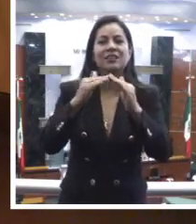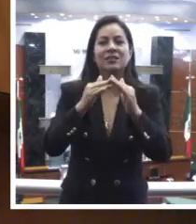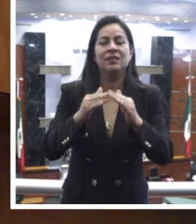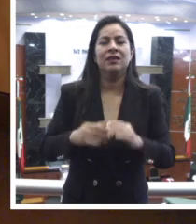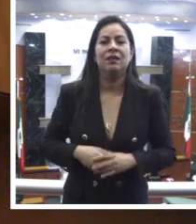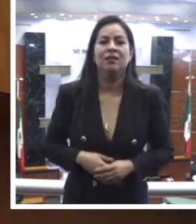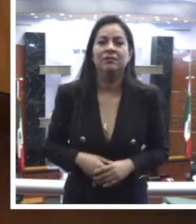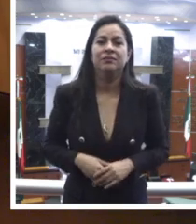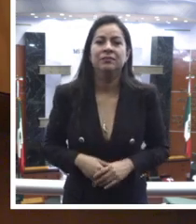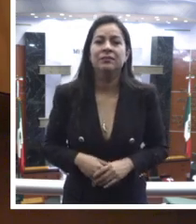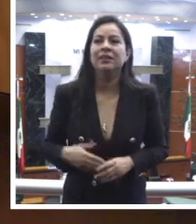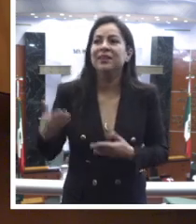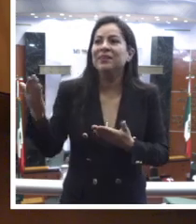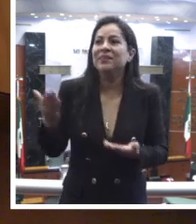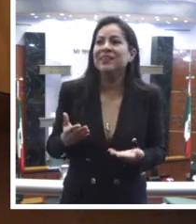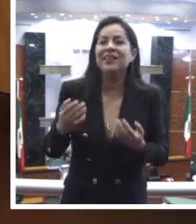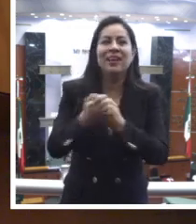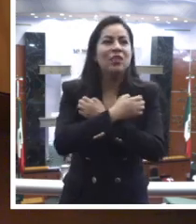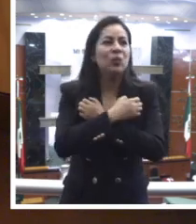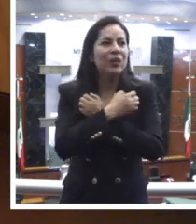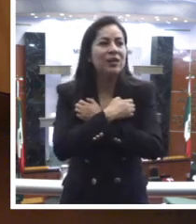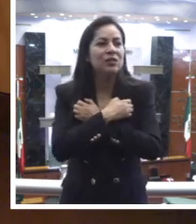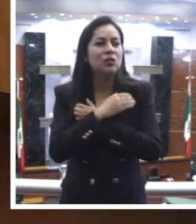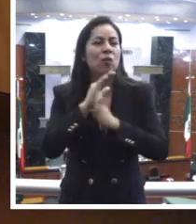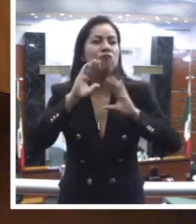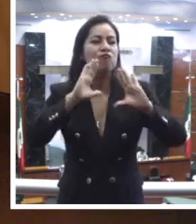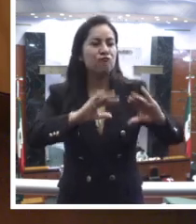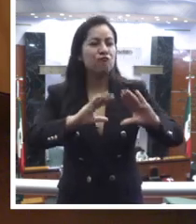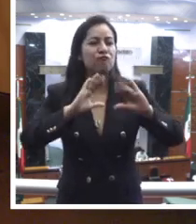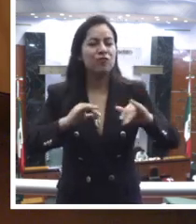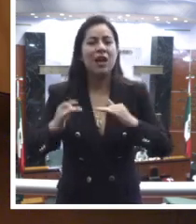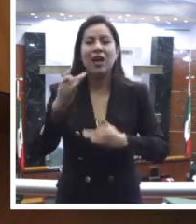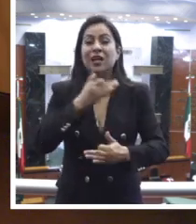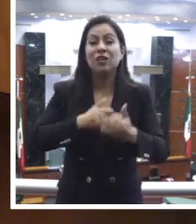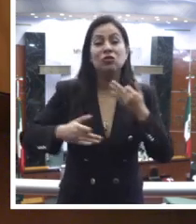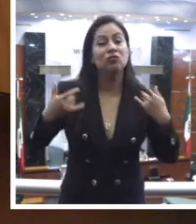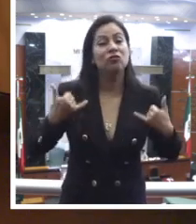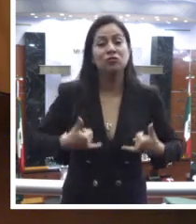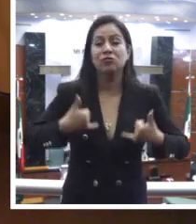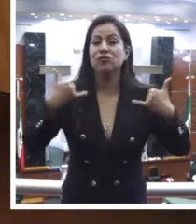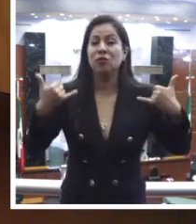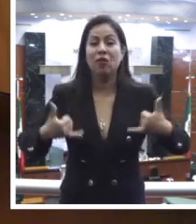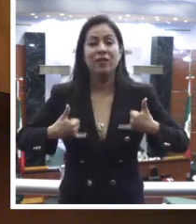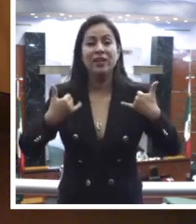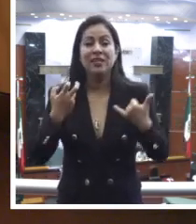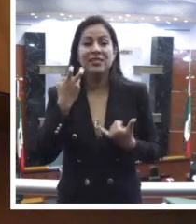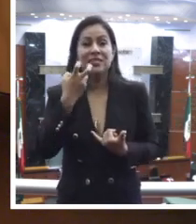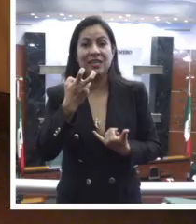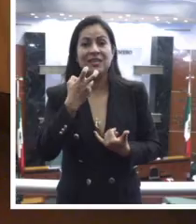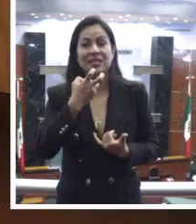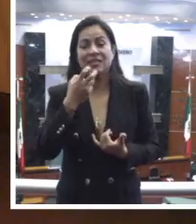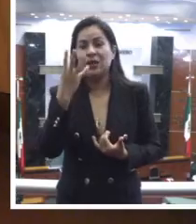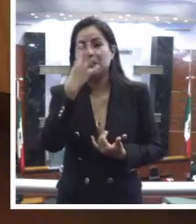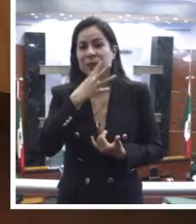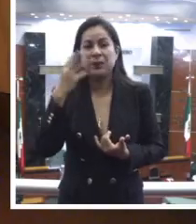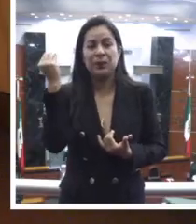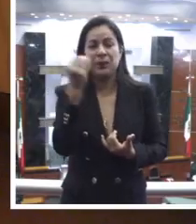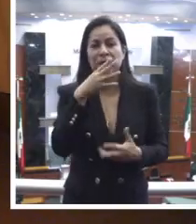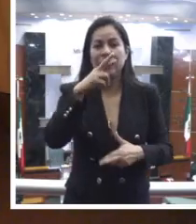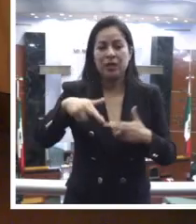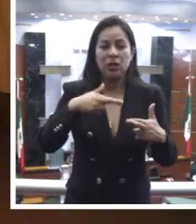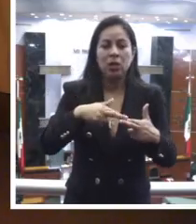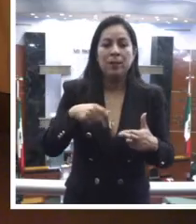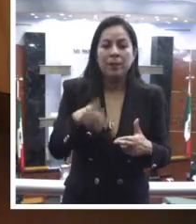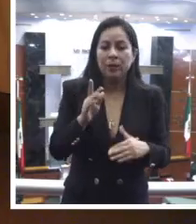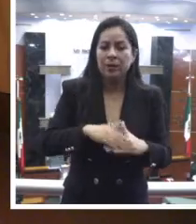Tlacotepec, que viene a dar educación a toda esa juventud de esta hermosa región. Pero